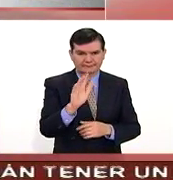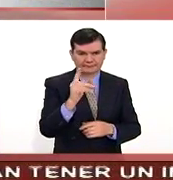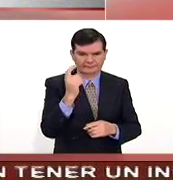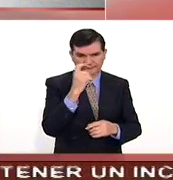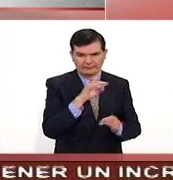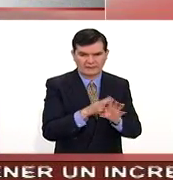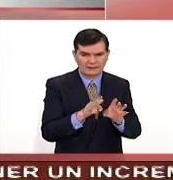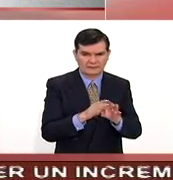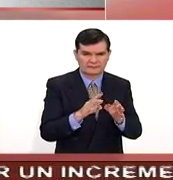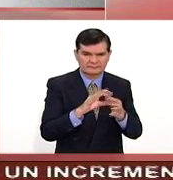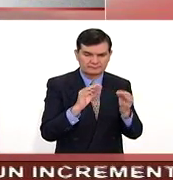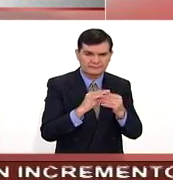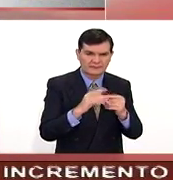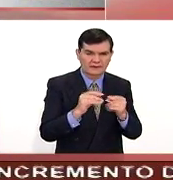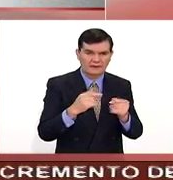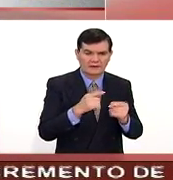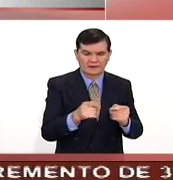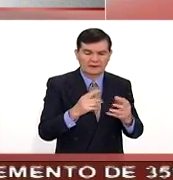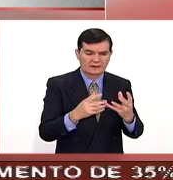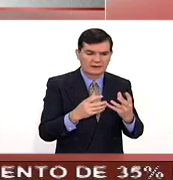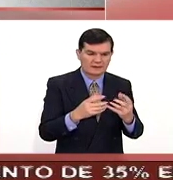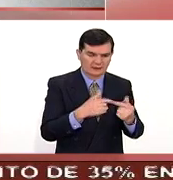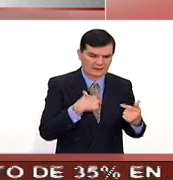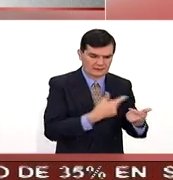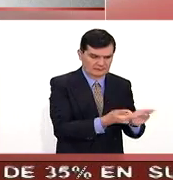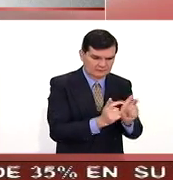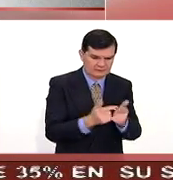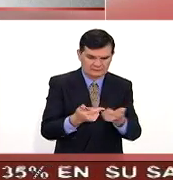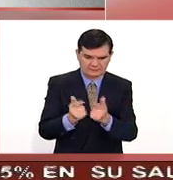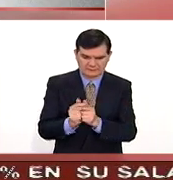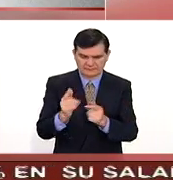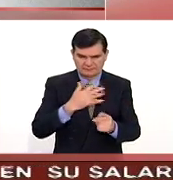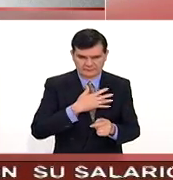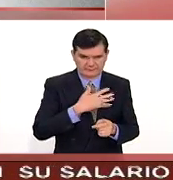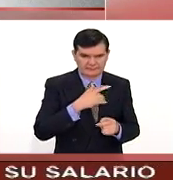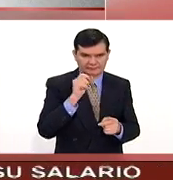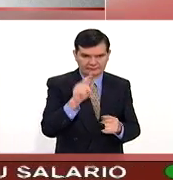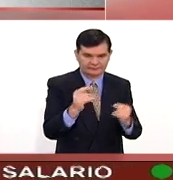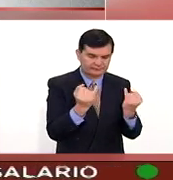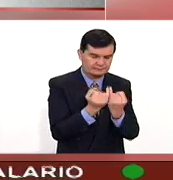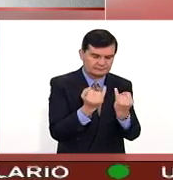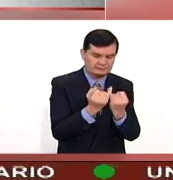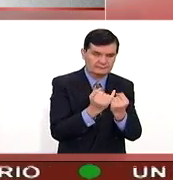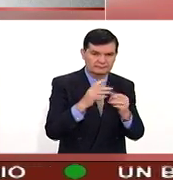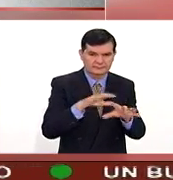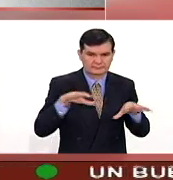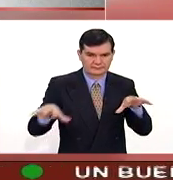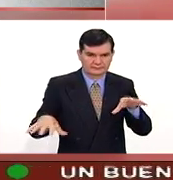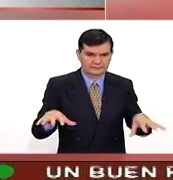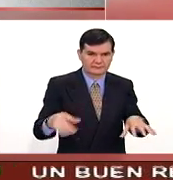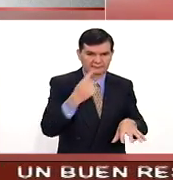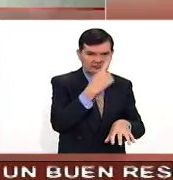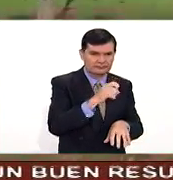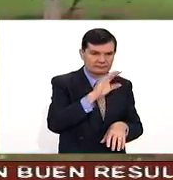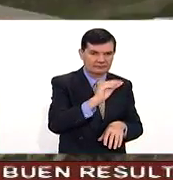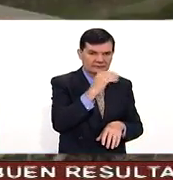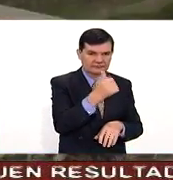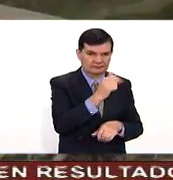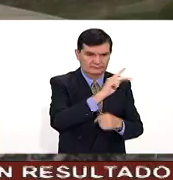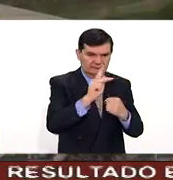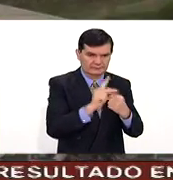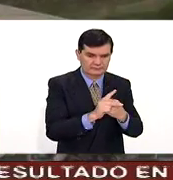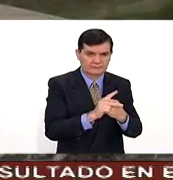como el Congreso mexicano, en donde los partidos atienden a sus intereses propios. Aquí sucede lo mismo, con la diferencia que aquí son 196